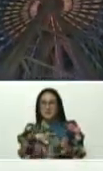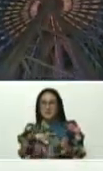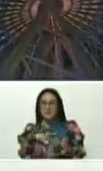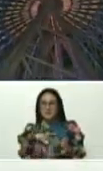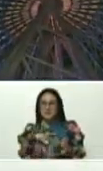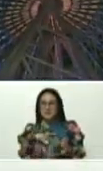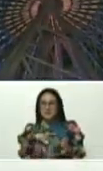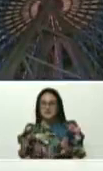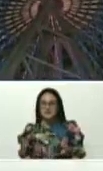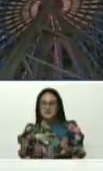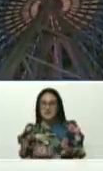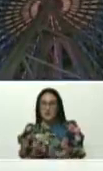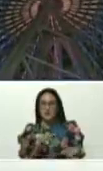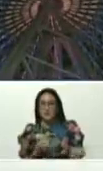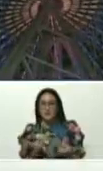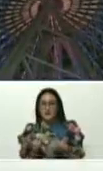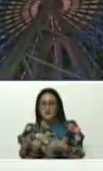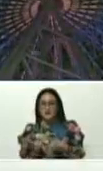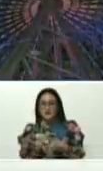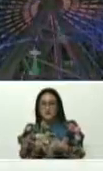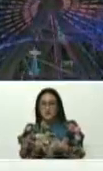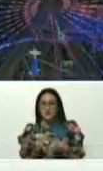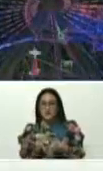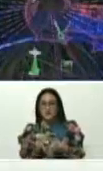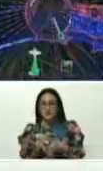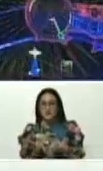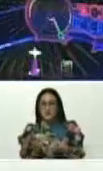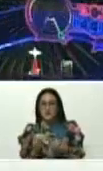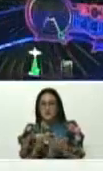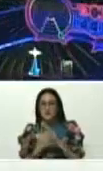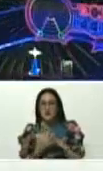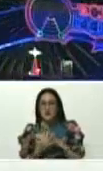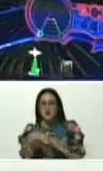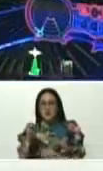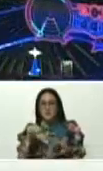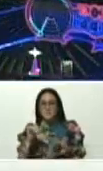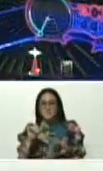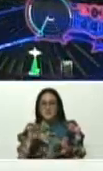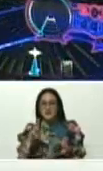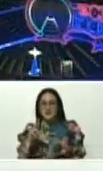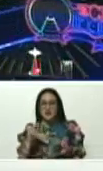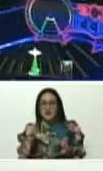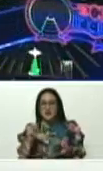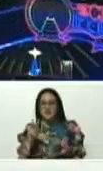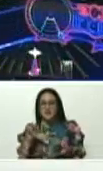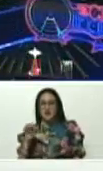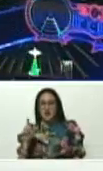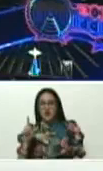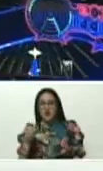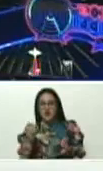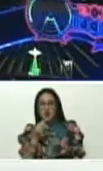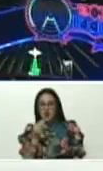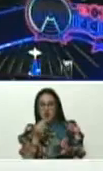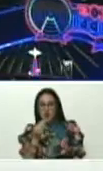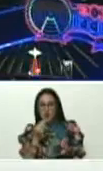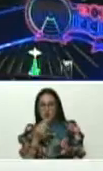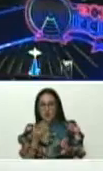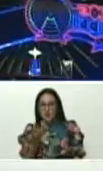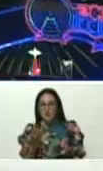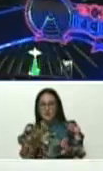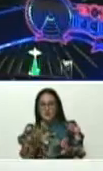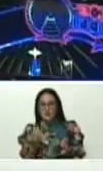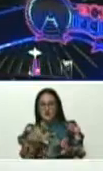Bueno, y ya tenemos una invitación, Silita, para ir al barrio Mirabal a comernos